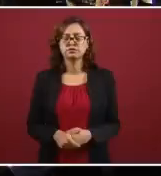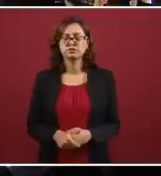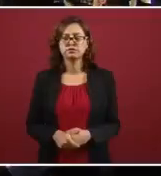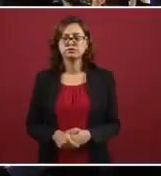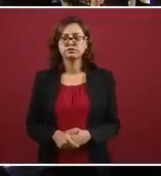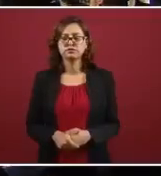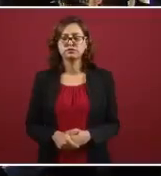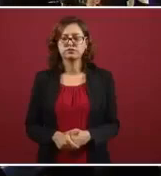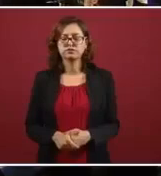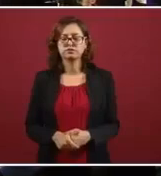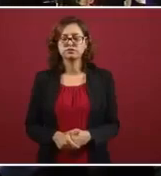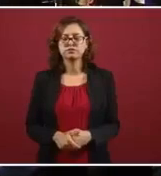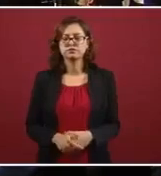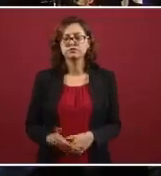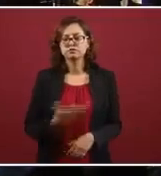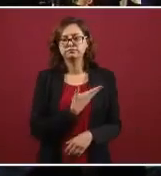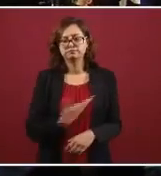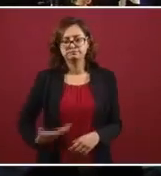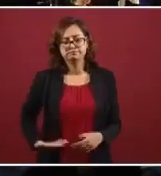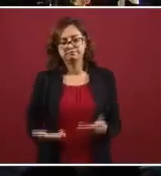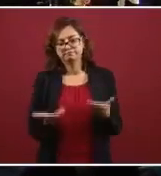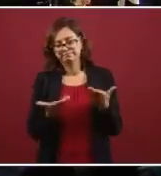Estimado ciudadano presidente,